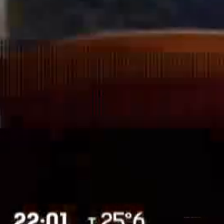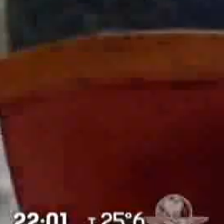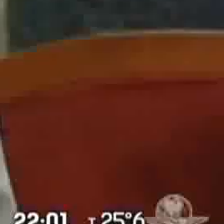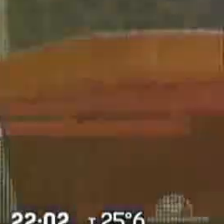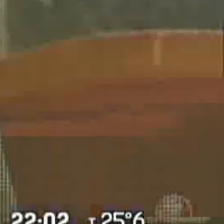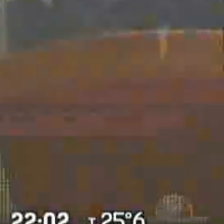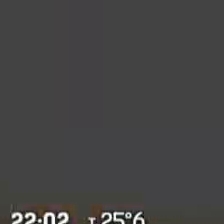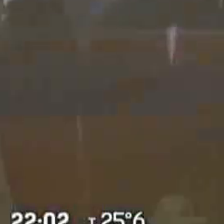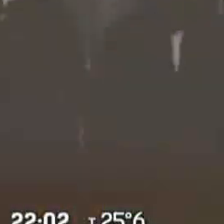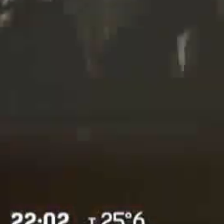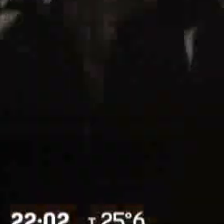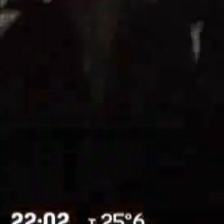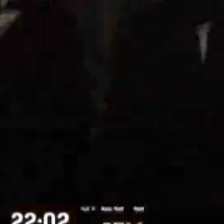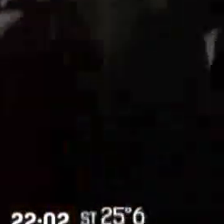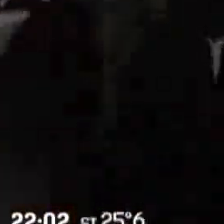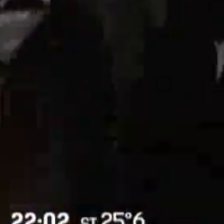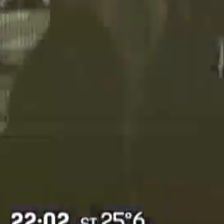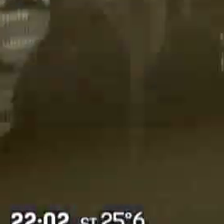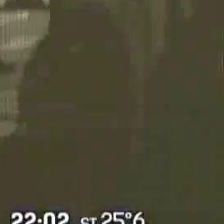No se manchen con la sangre